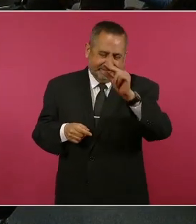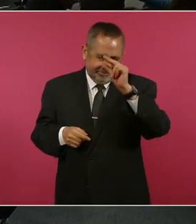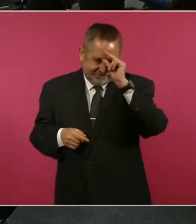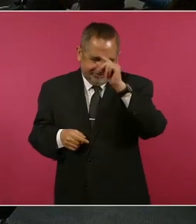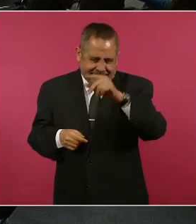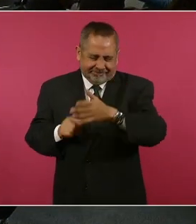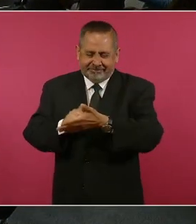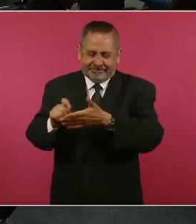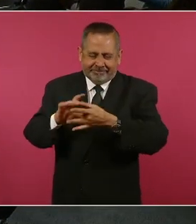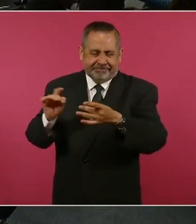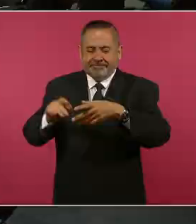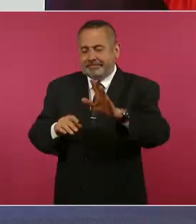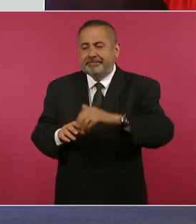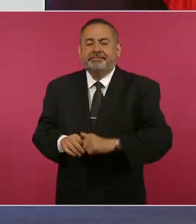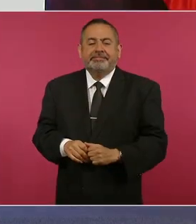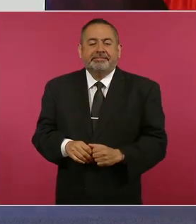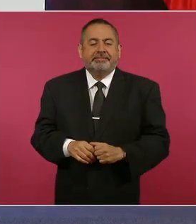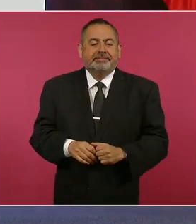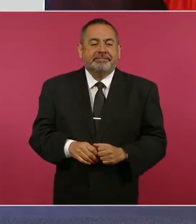intelectual